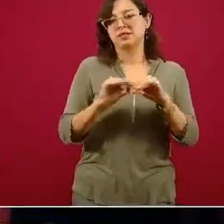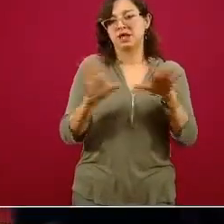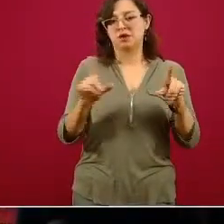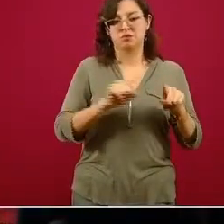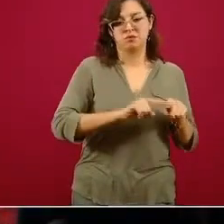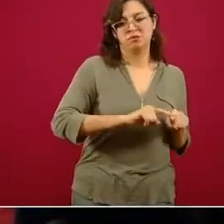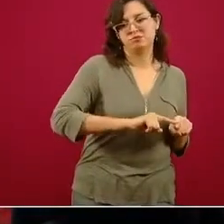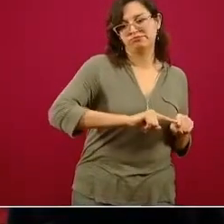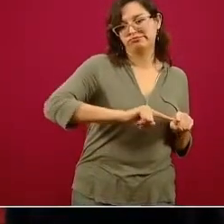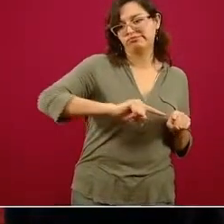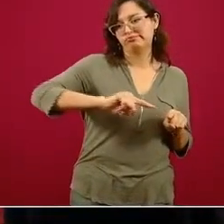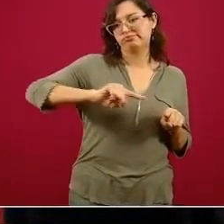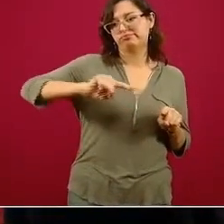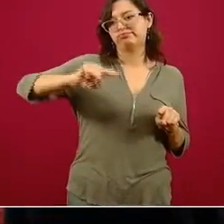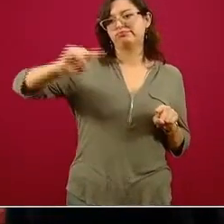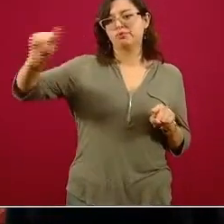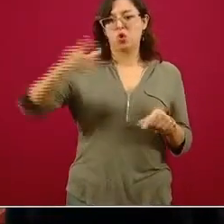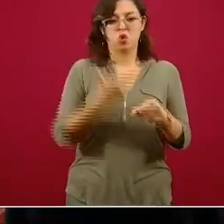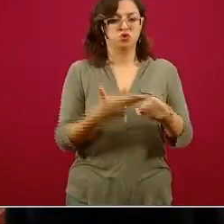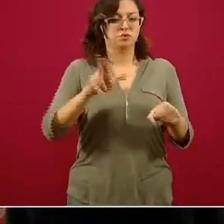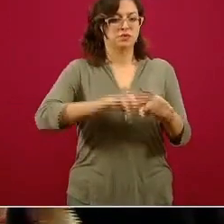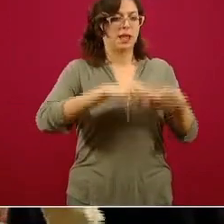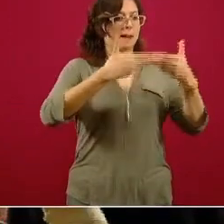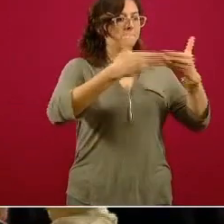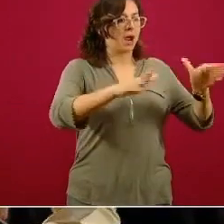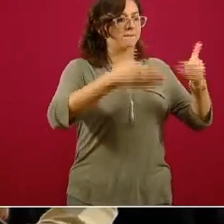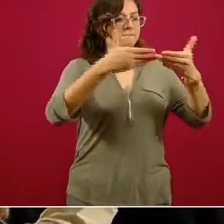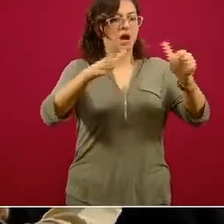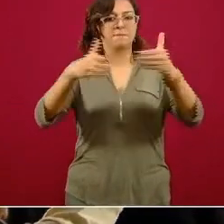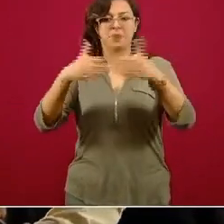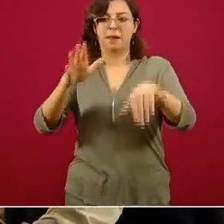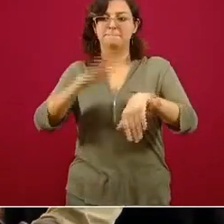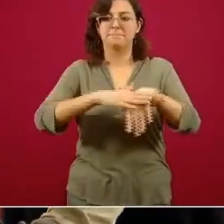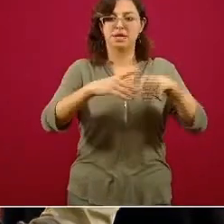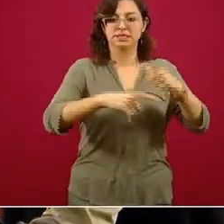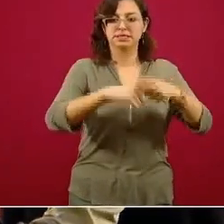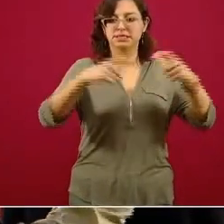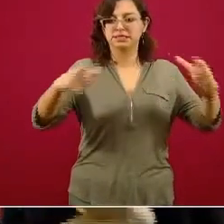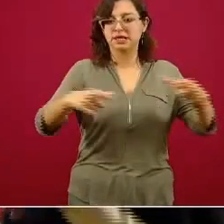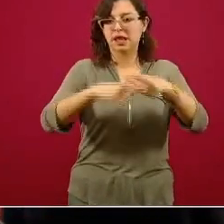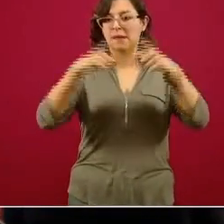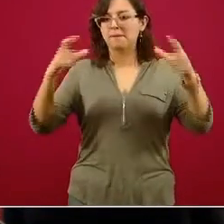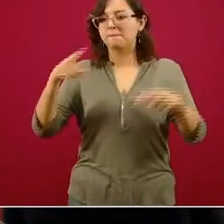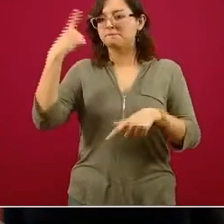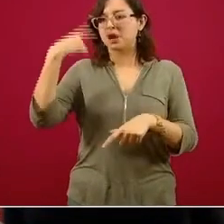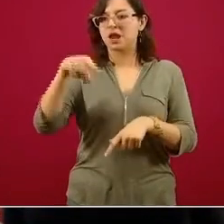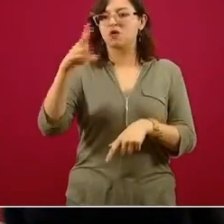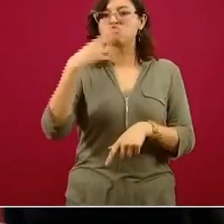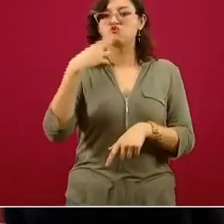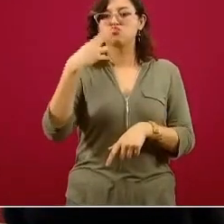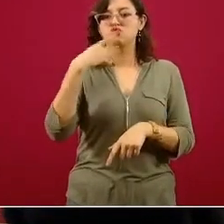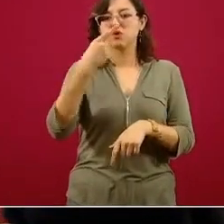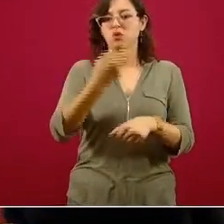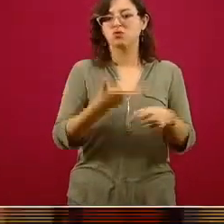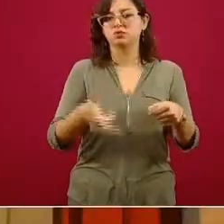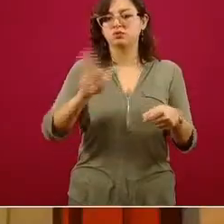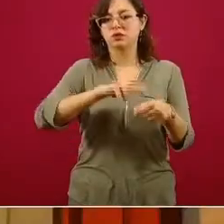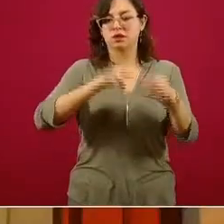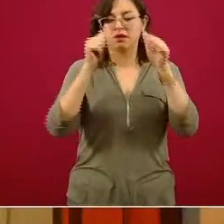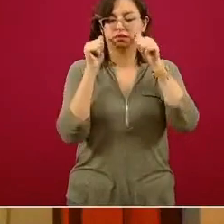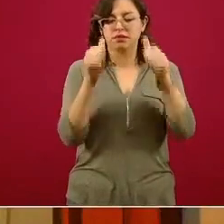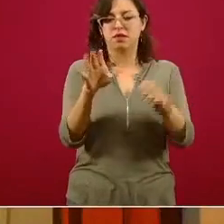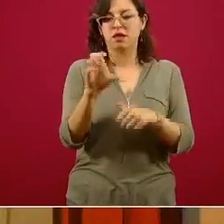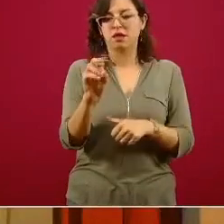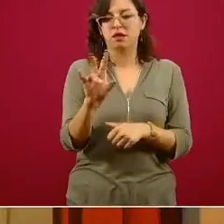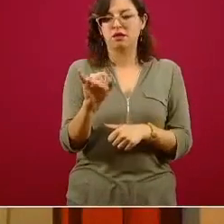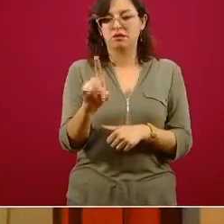que es claramente ascendente, de la designación y utilización de estas unidades médicas para poder dar